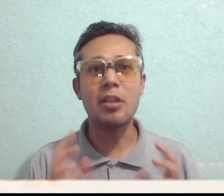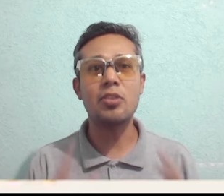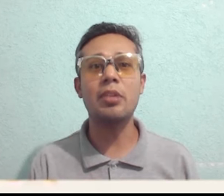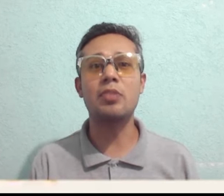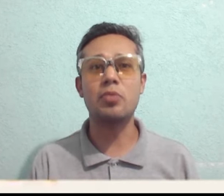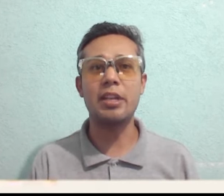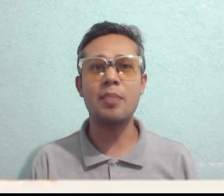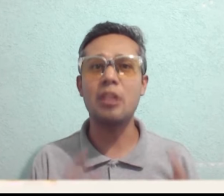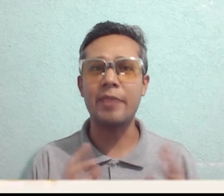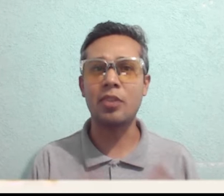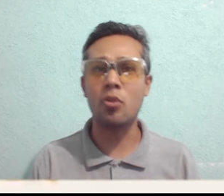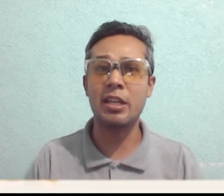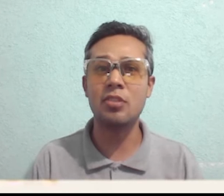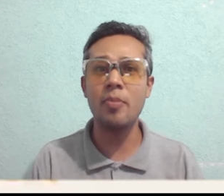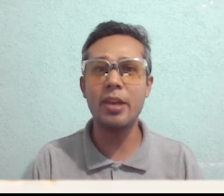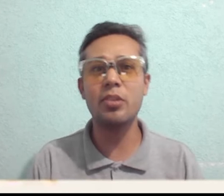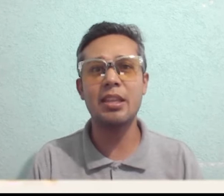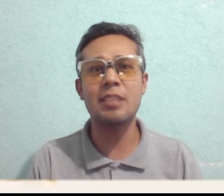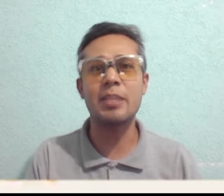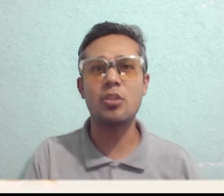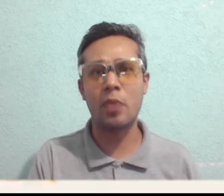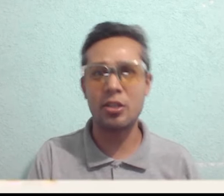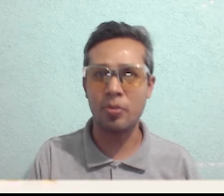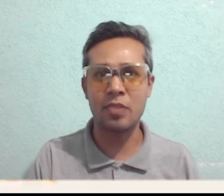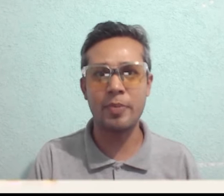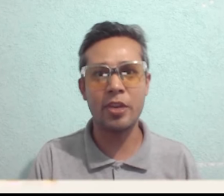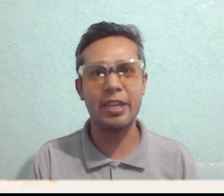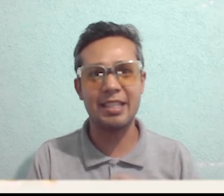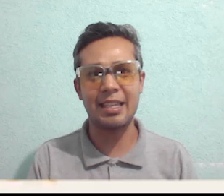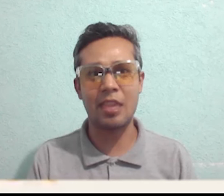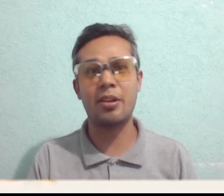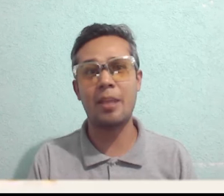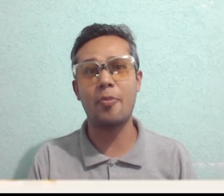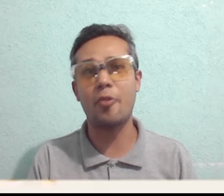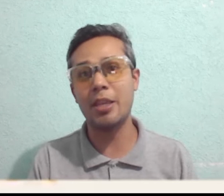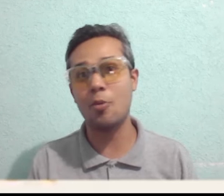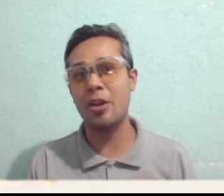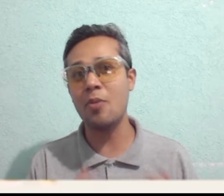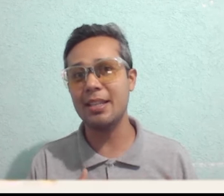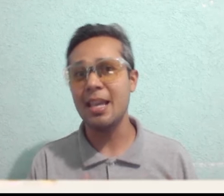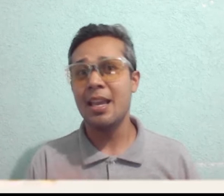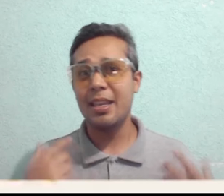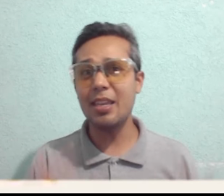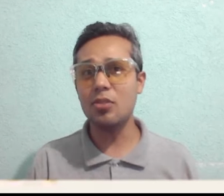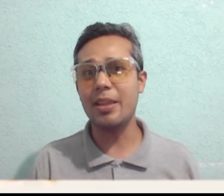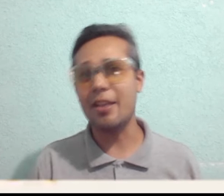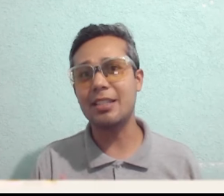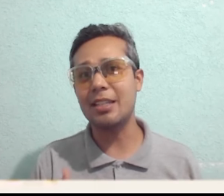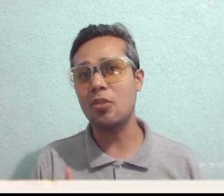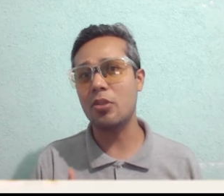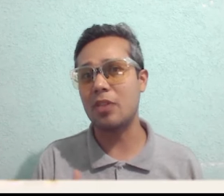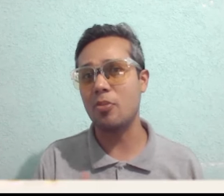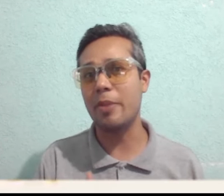En esta ocasión escucharemos a Alberto Rodríguez Lombardo, quien es maestro de educación media superior y diseñador del campo formativo lenguajes, quien nos habla